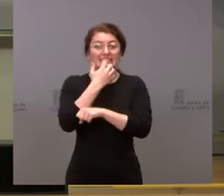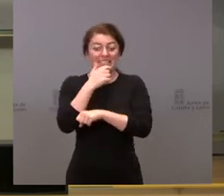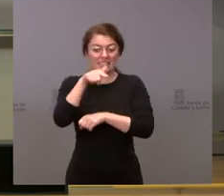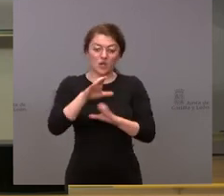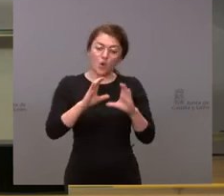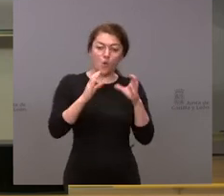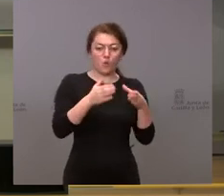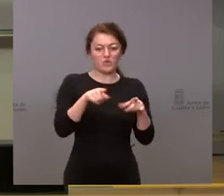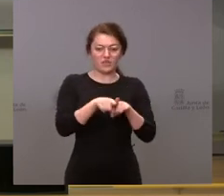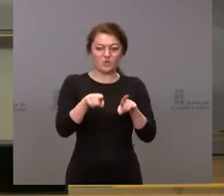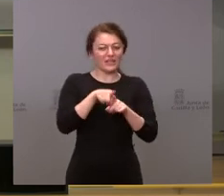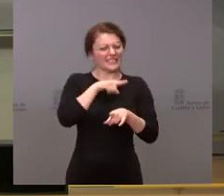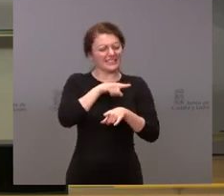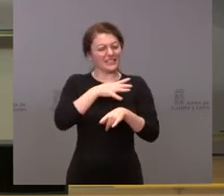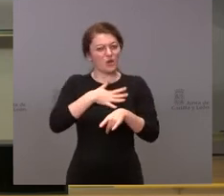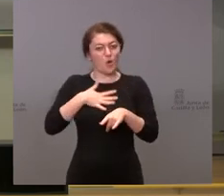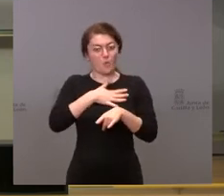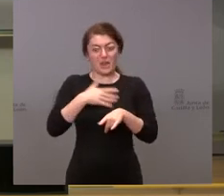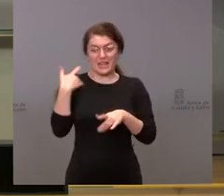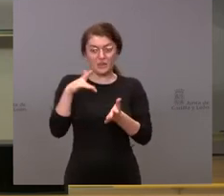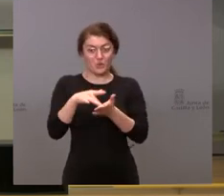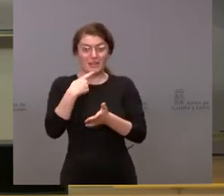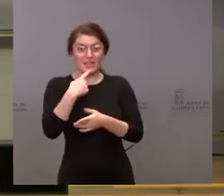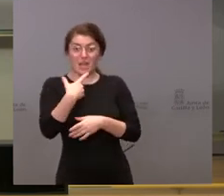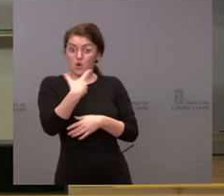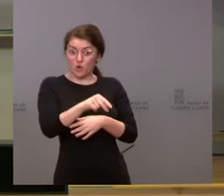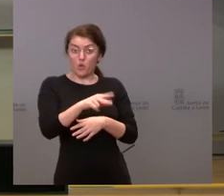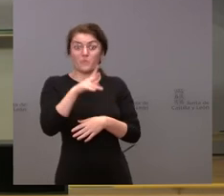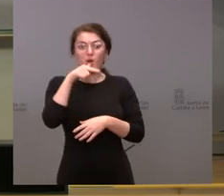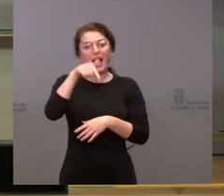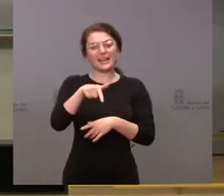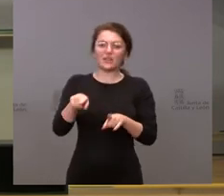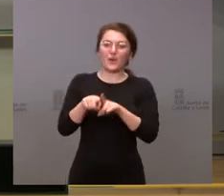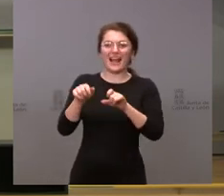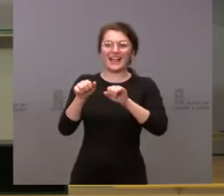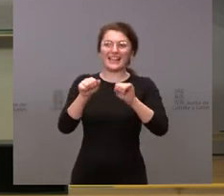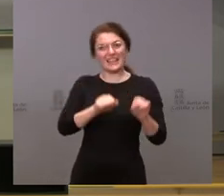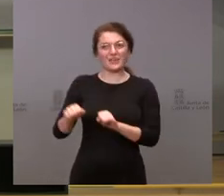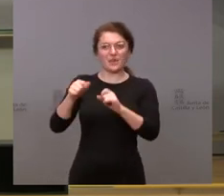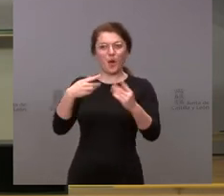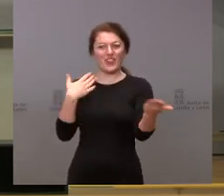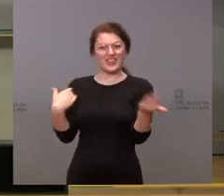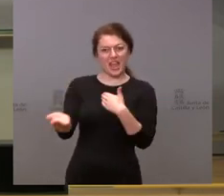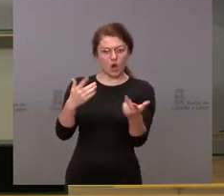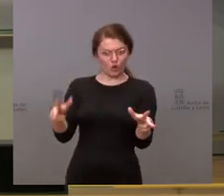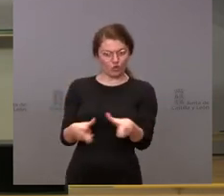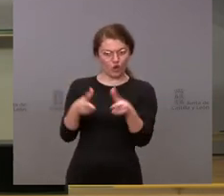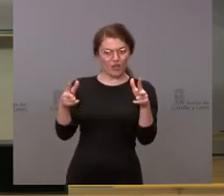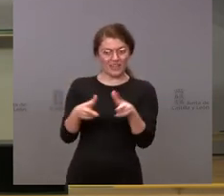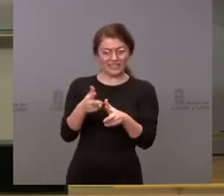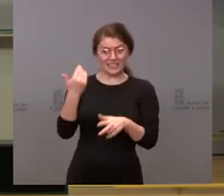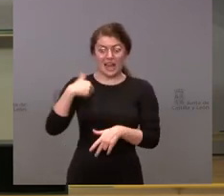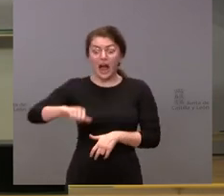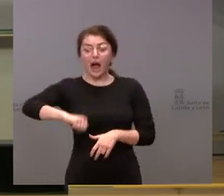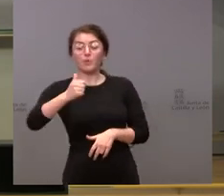partido cuando en castilla y léon se defiende el diálogo social y precisamente la reforma se aprueba o va con el